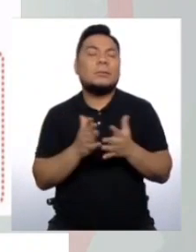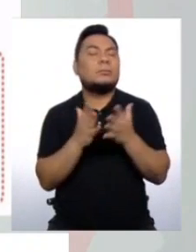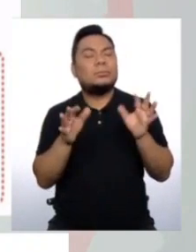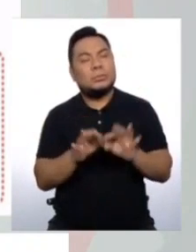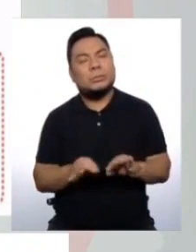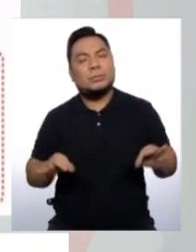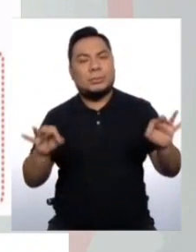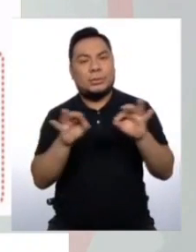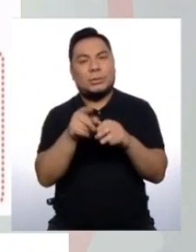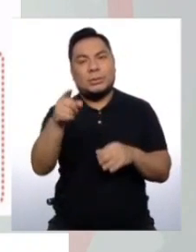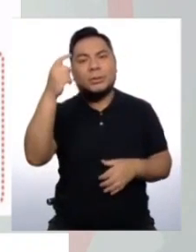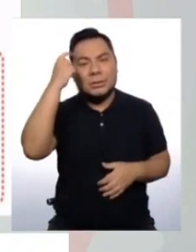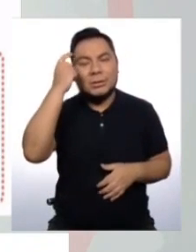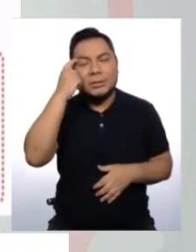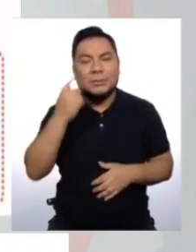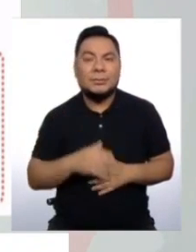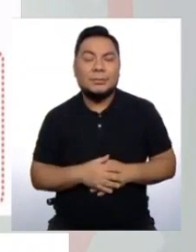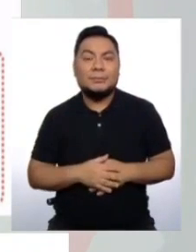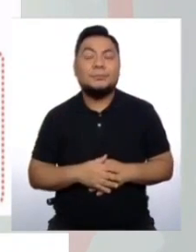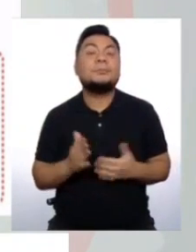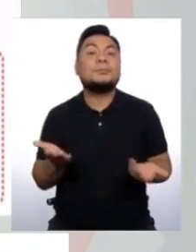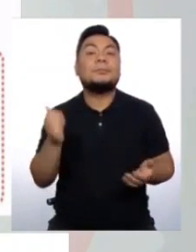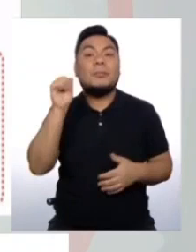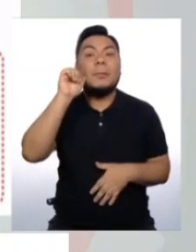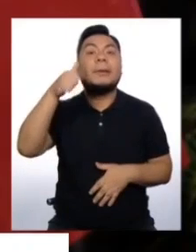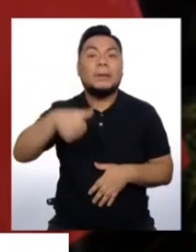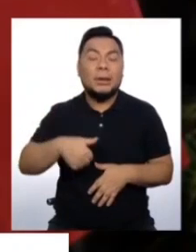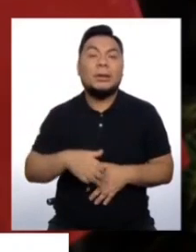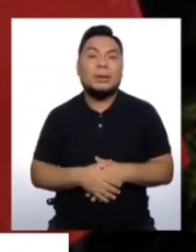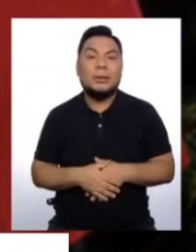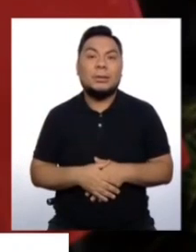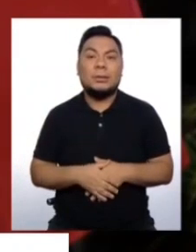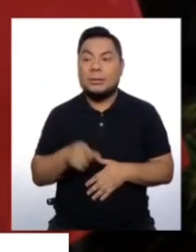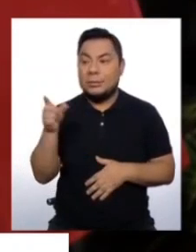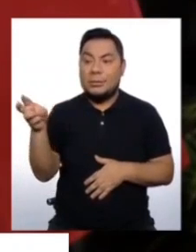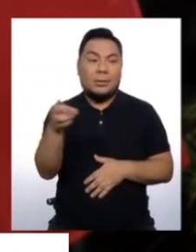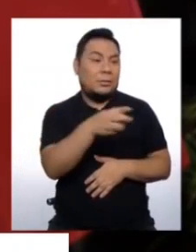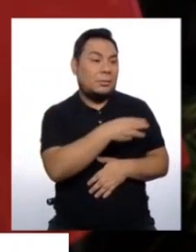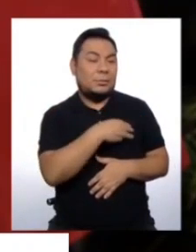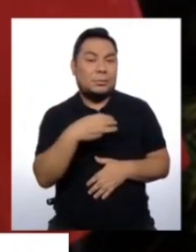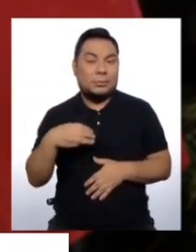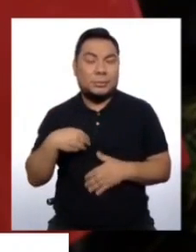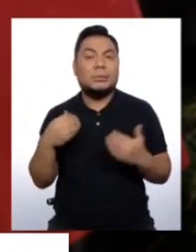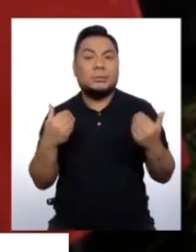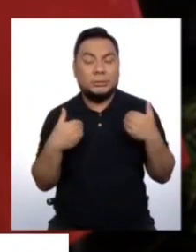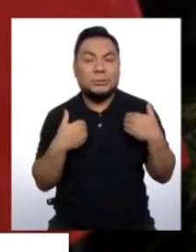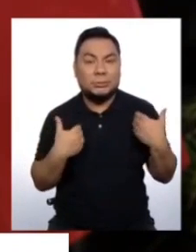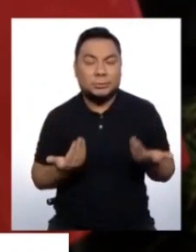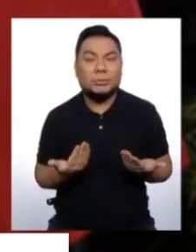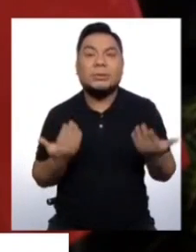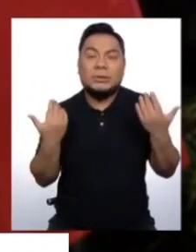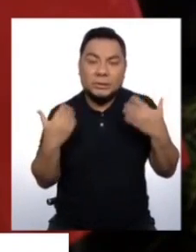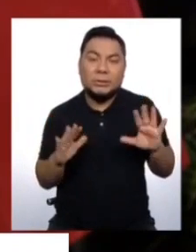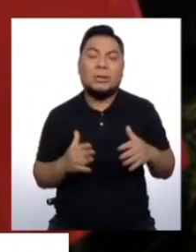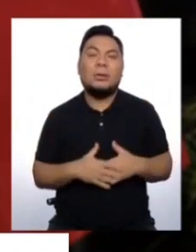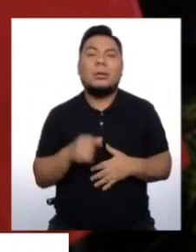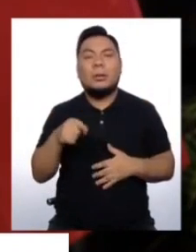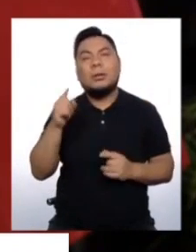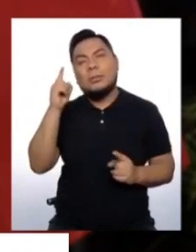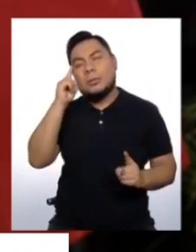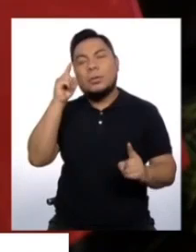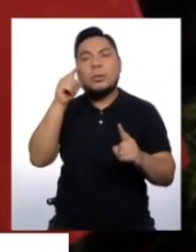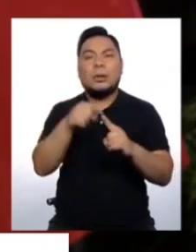importante tomar en conciencia ello. Mañana, saben los ministros, que tenemos ya como